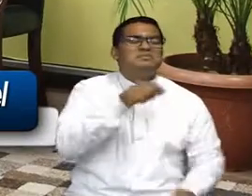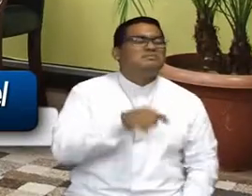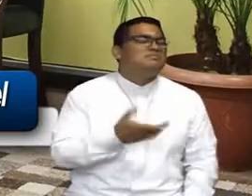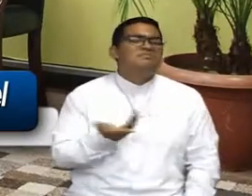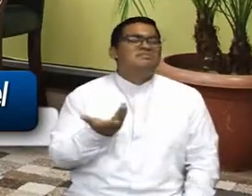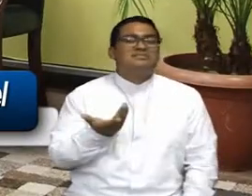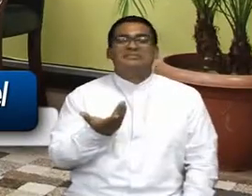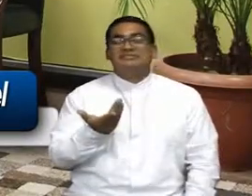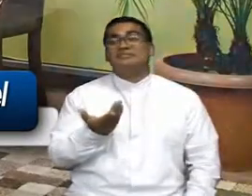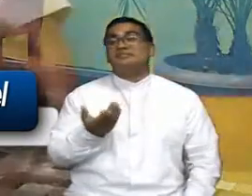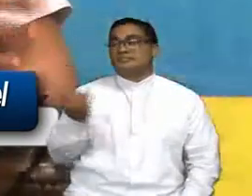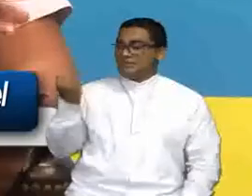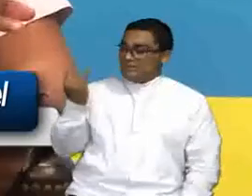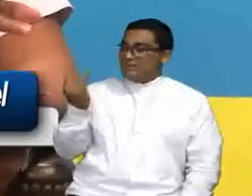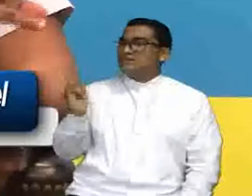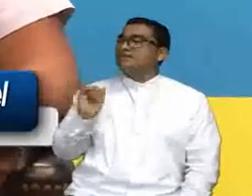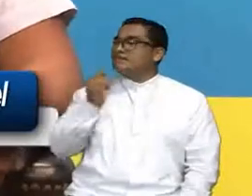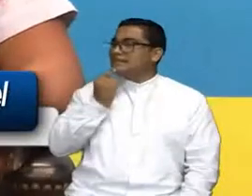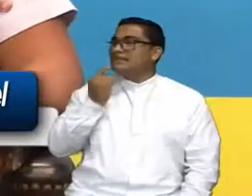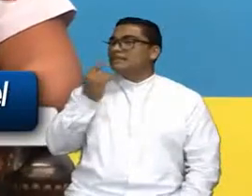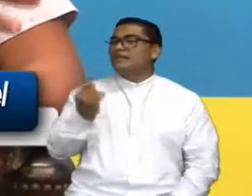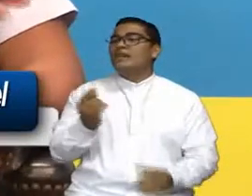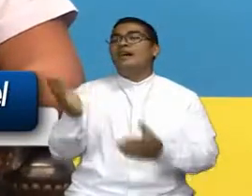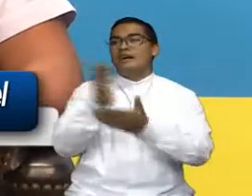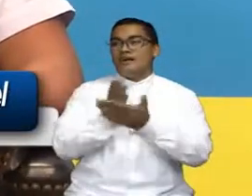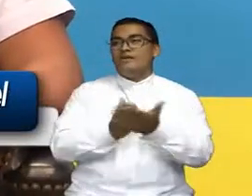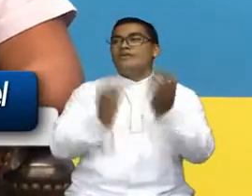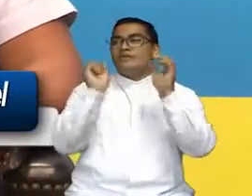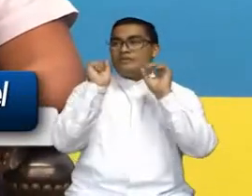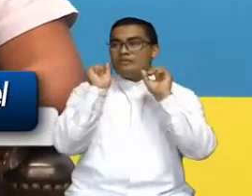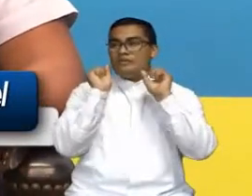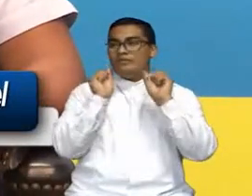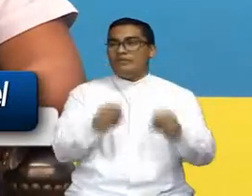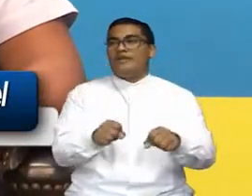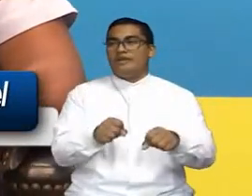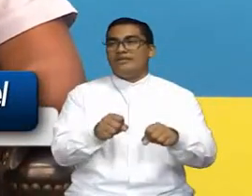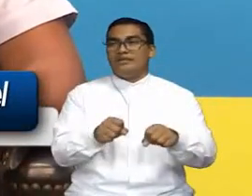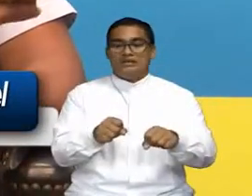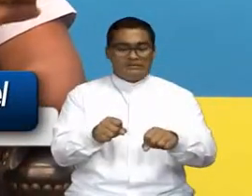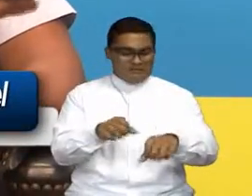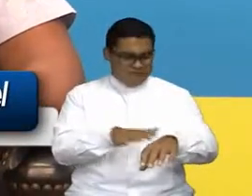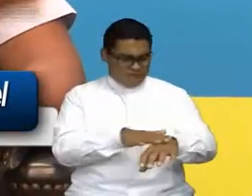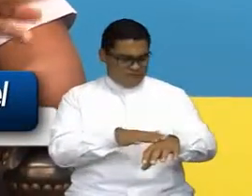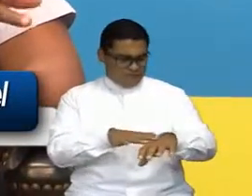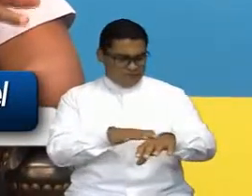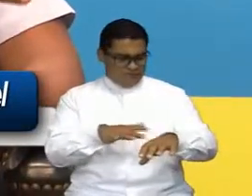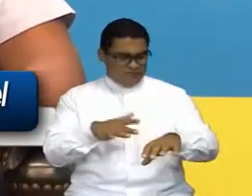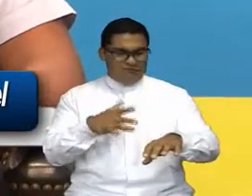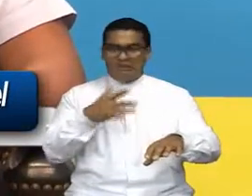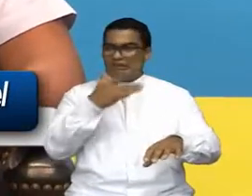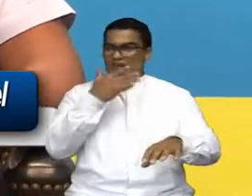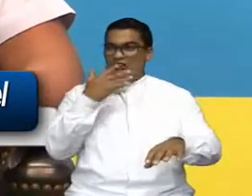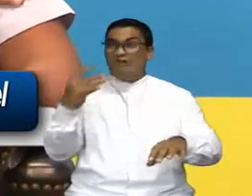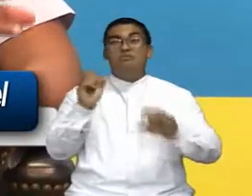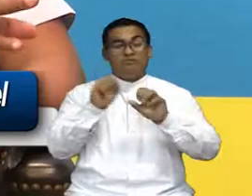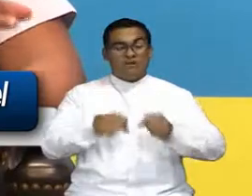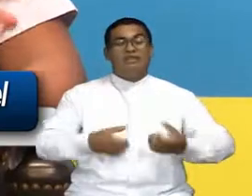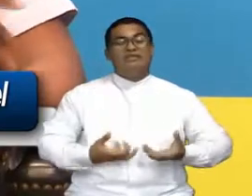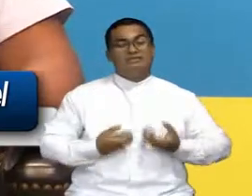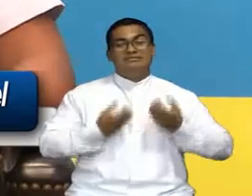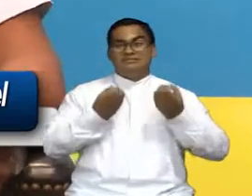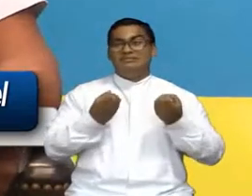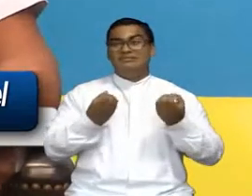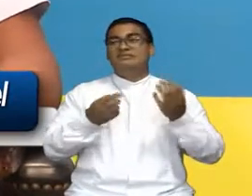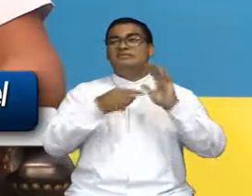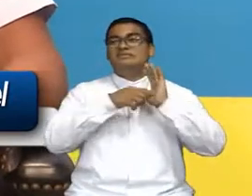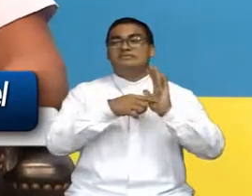muy importante, lo que pueden ser tumorales, ¿verdad? Las manchas o los moretones en la piel pueden ser tumorales. En